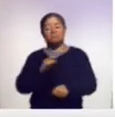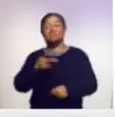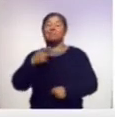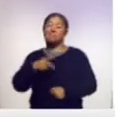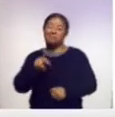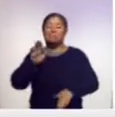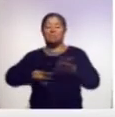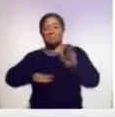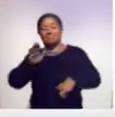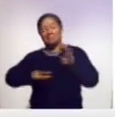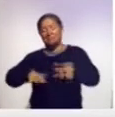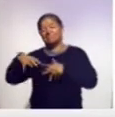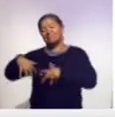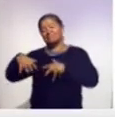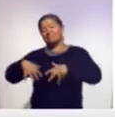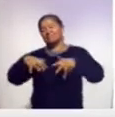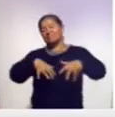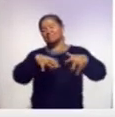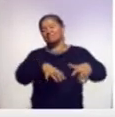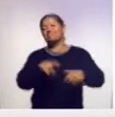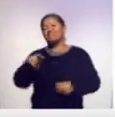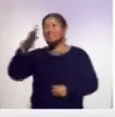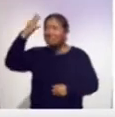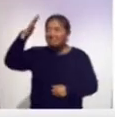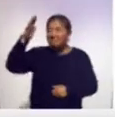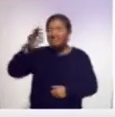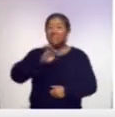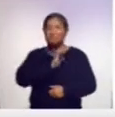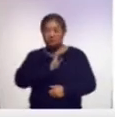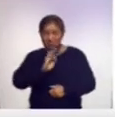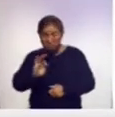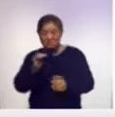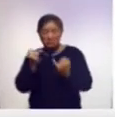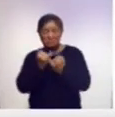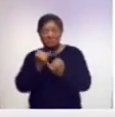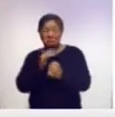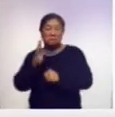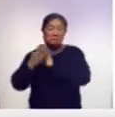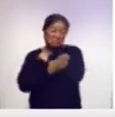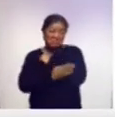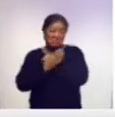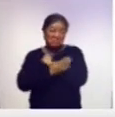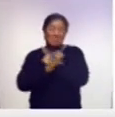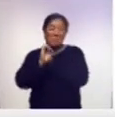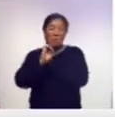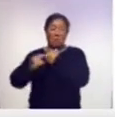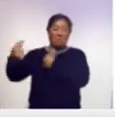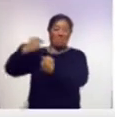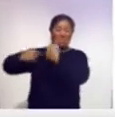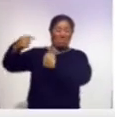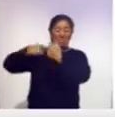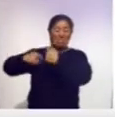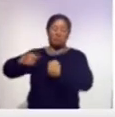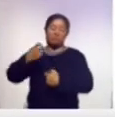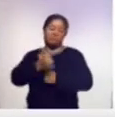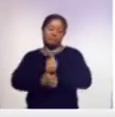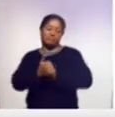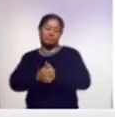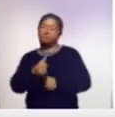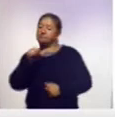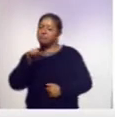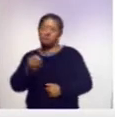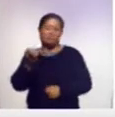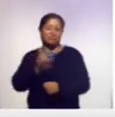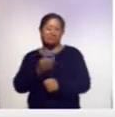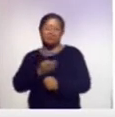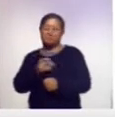los maratones en diferentes condiciones climáticas también pueden afectar o beneficiar a una competencia, y pues en esta ocasión todo se hizo para que